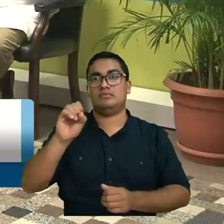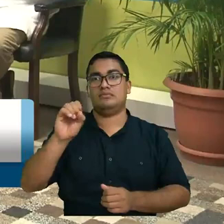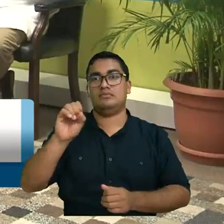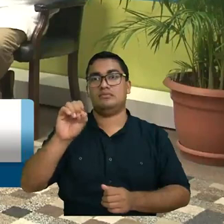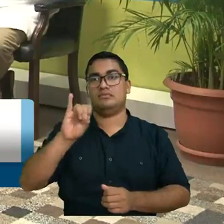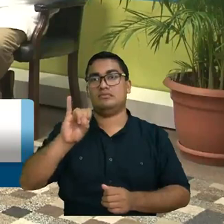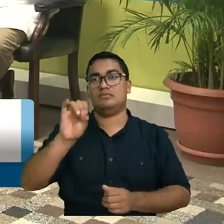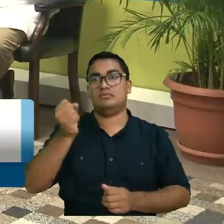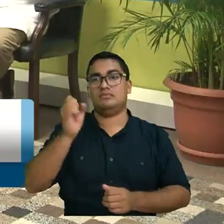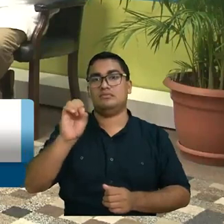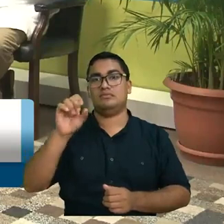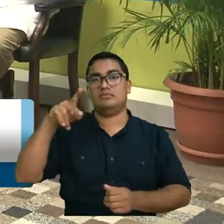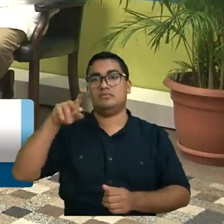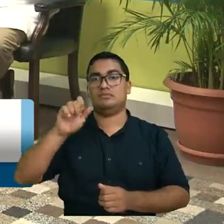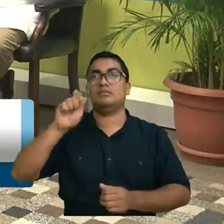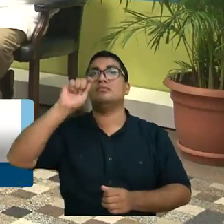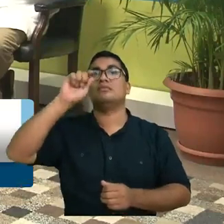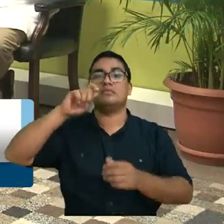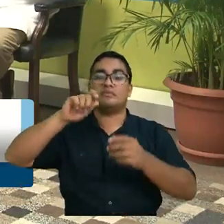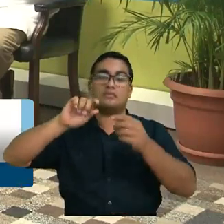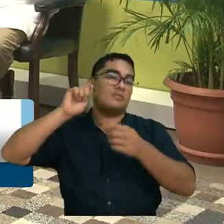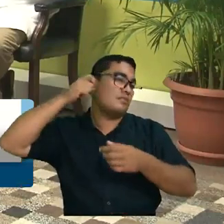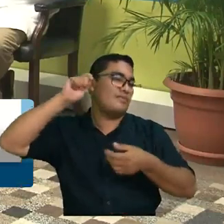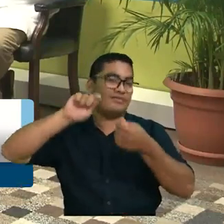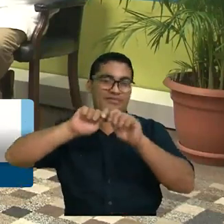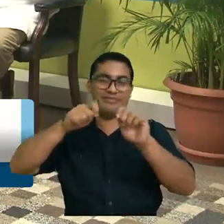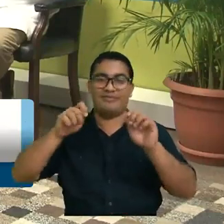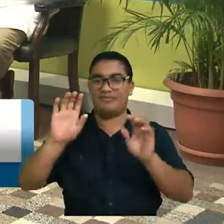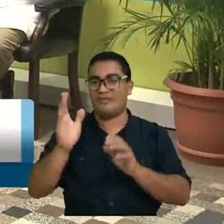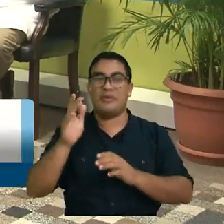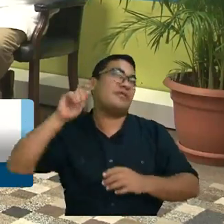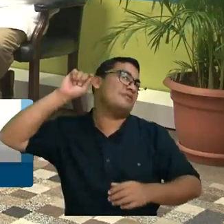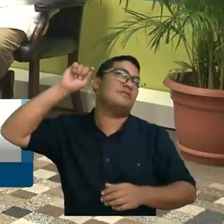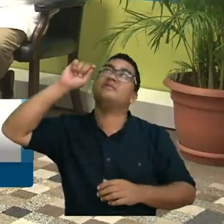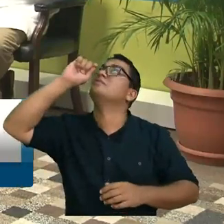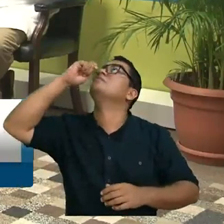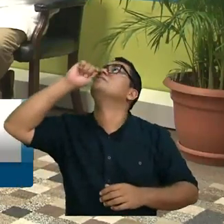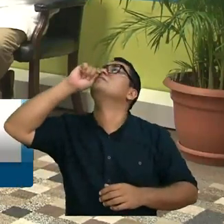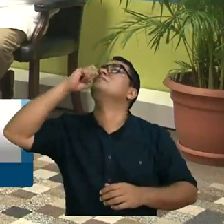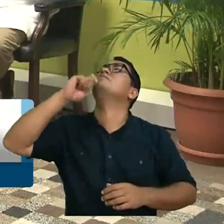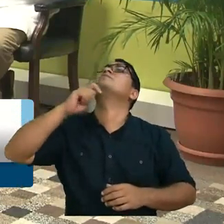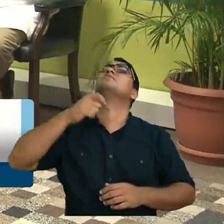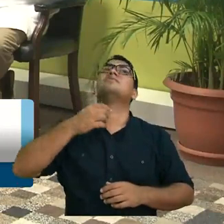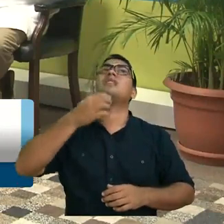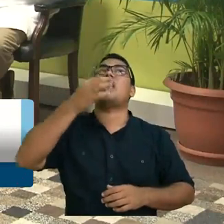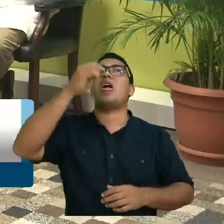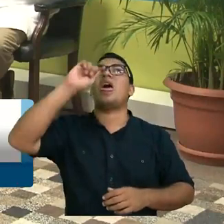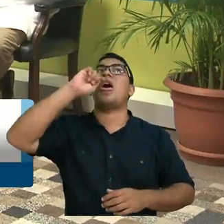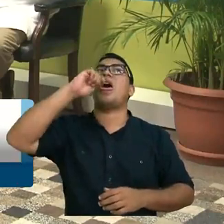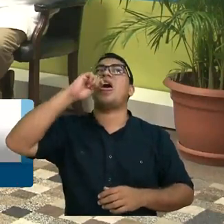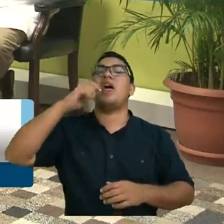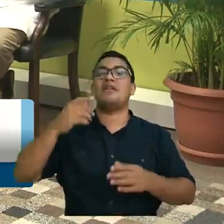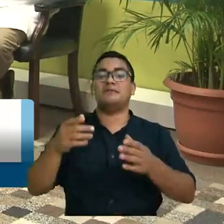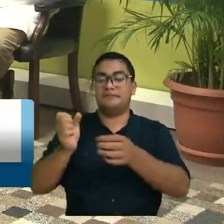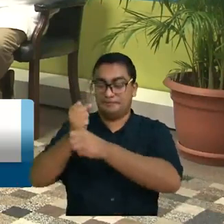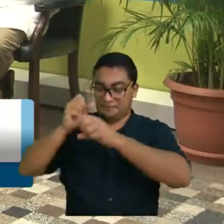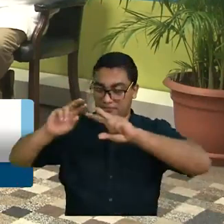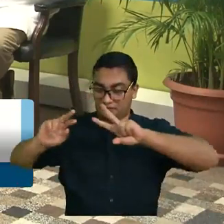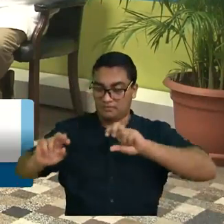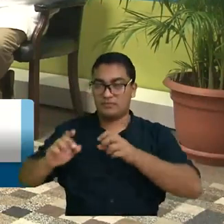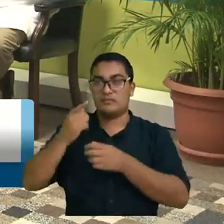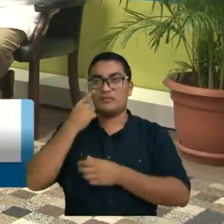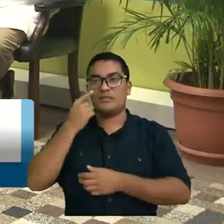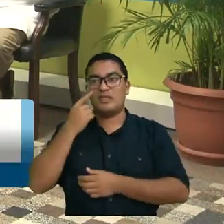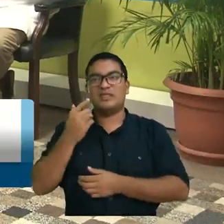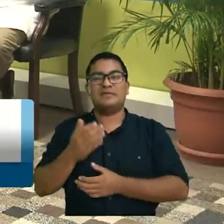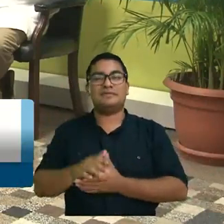nariz? En la nariz y en la boca. Ah, ok. Y después se manda al Laboratorio Nacional para que nos reporten qué tipo de examen. Pero recordemos que la